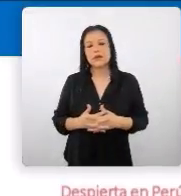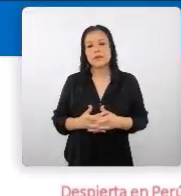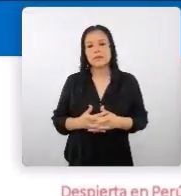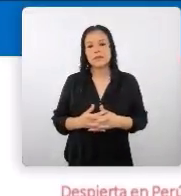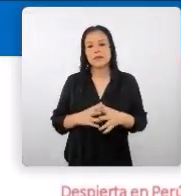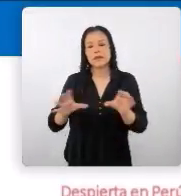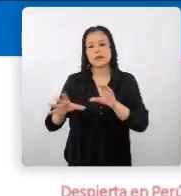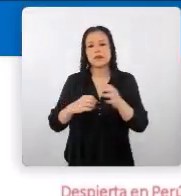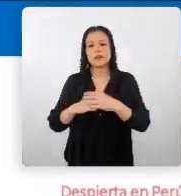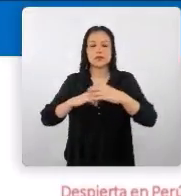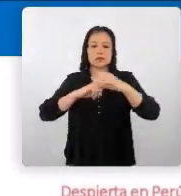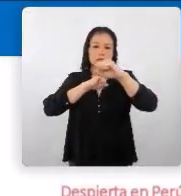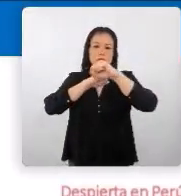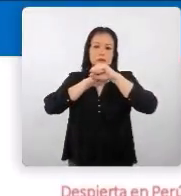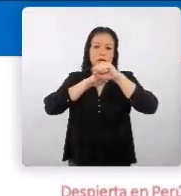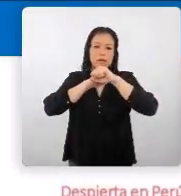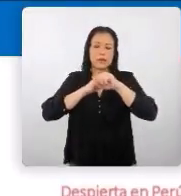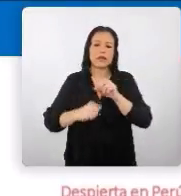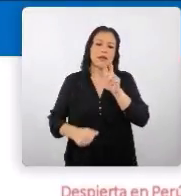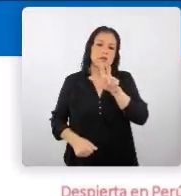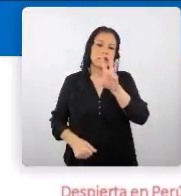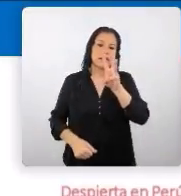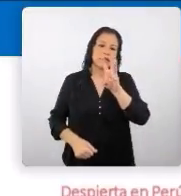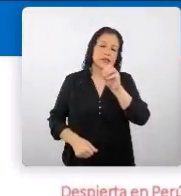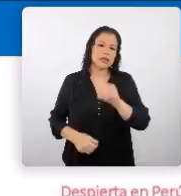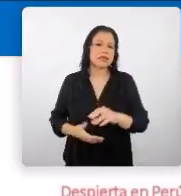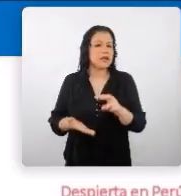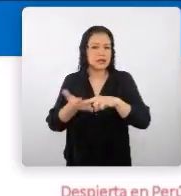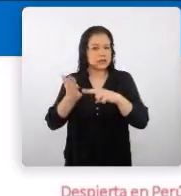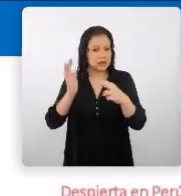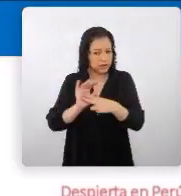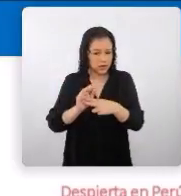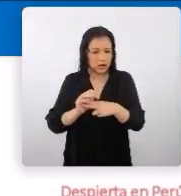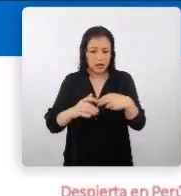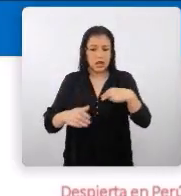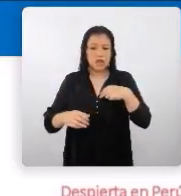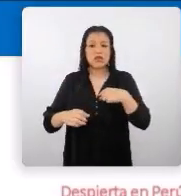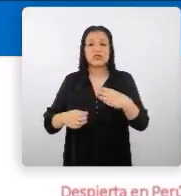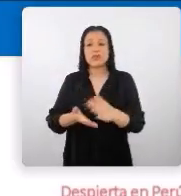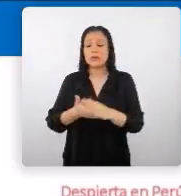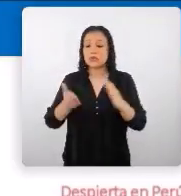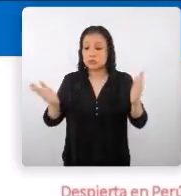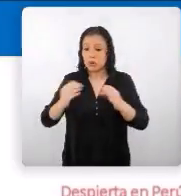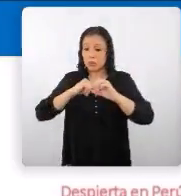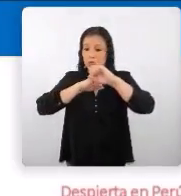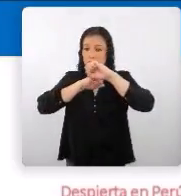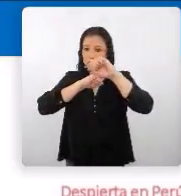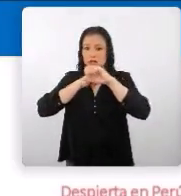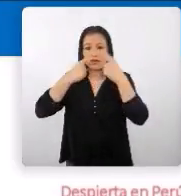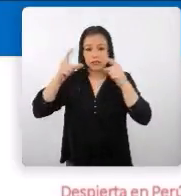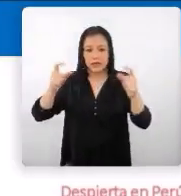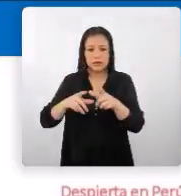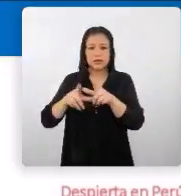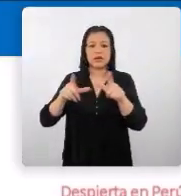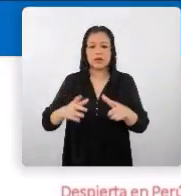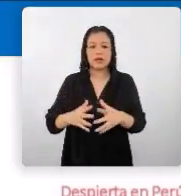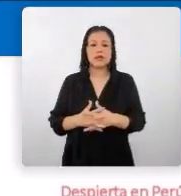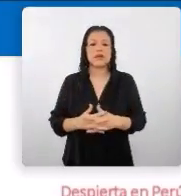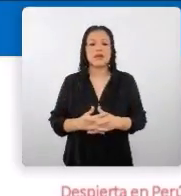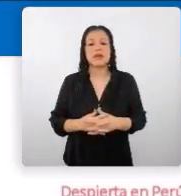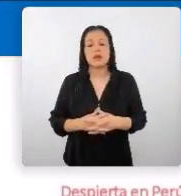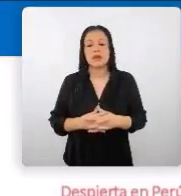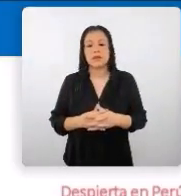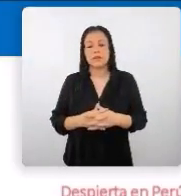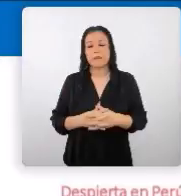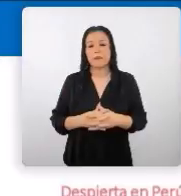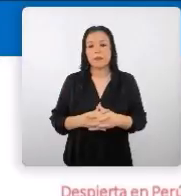hacemos una campaña 360, ¿no? Es decir, que estamos promocionando en diferentes medios al mismo tiempo. Sacamos la